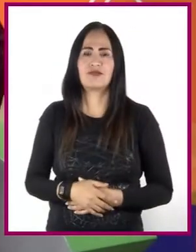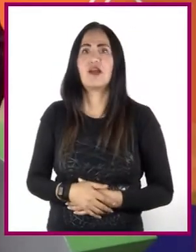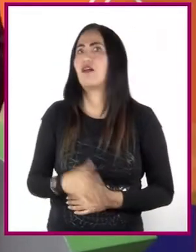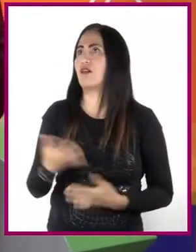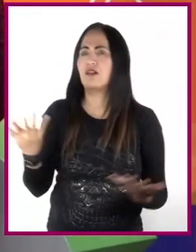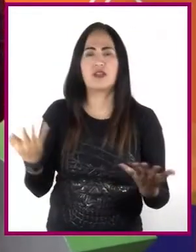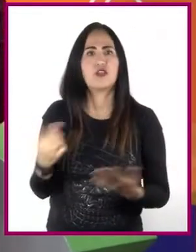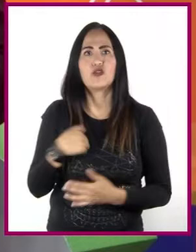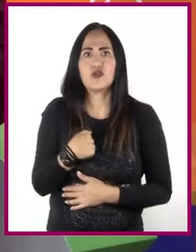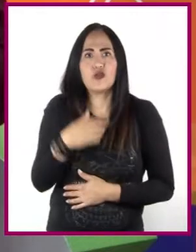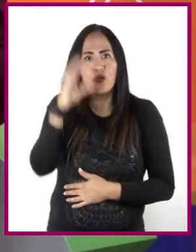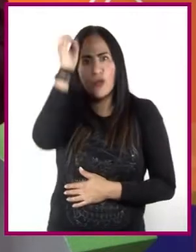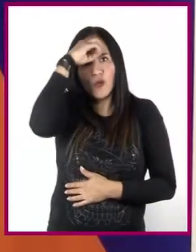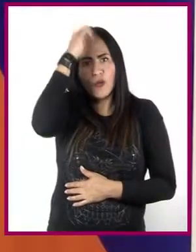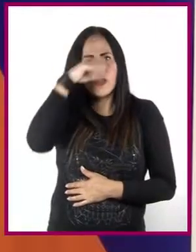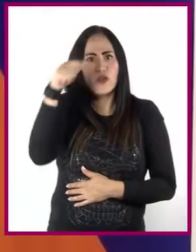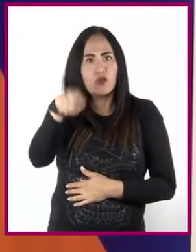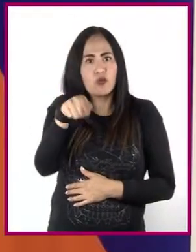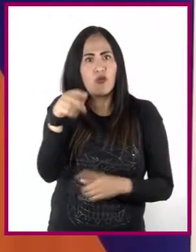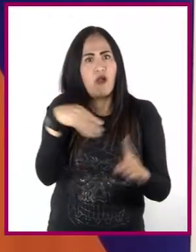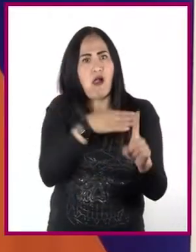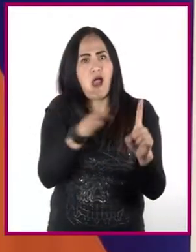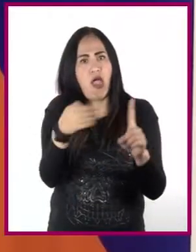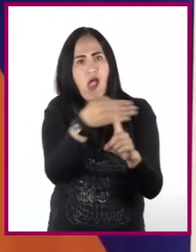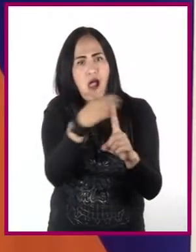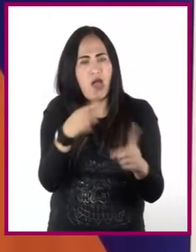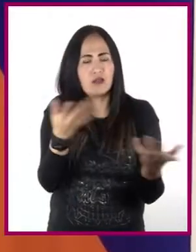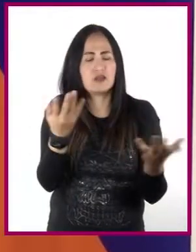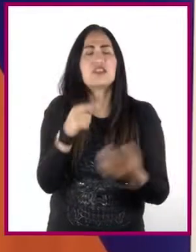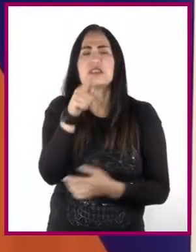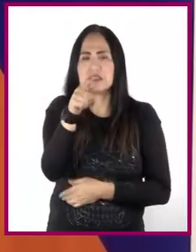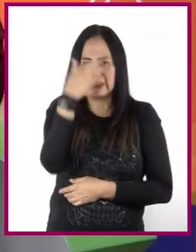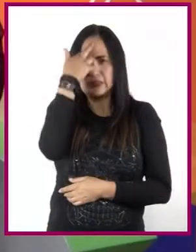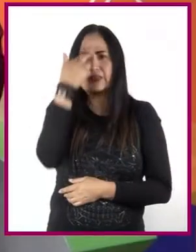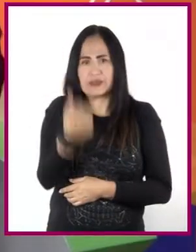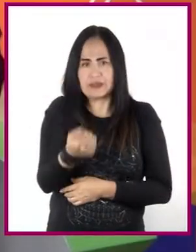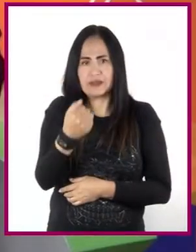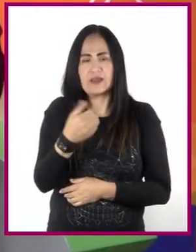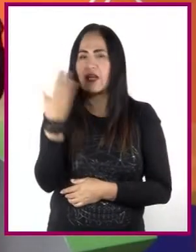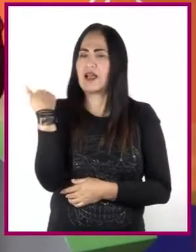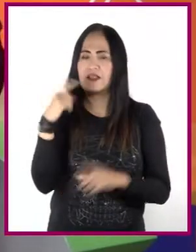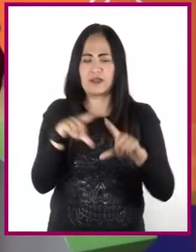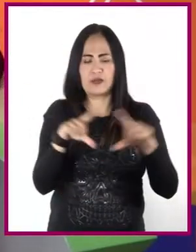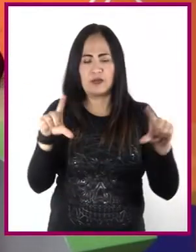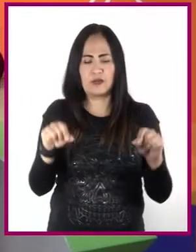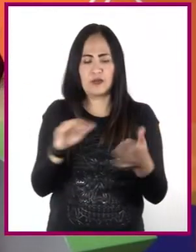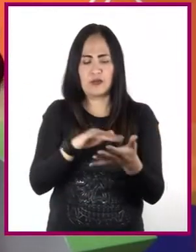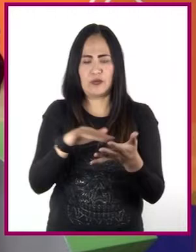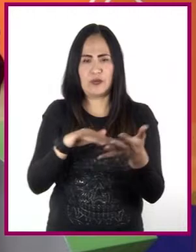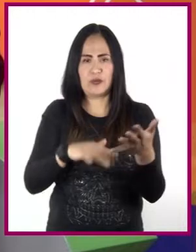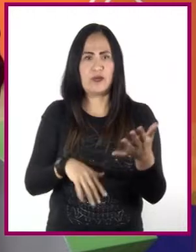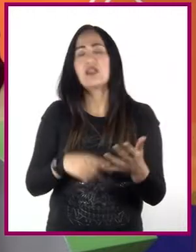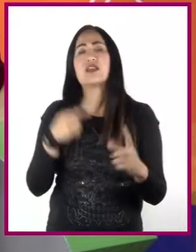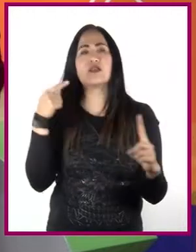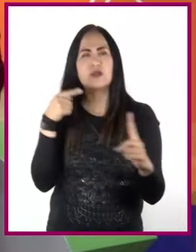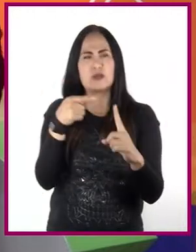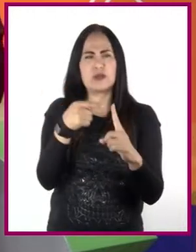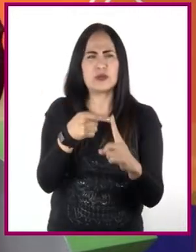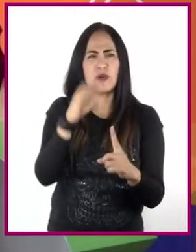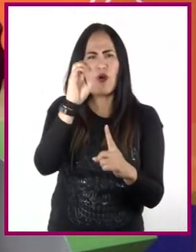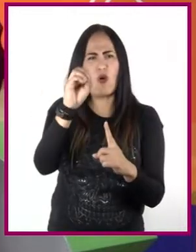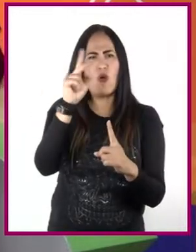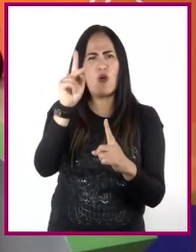que estuviste muy redundante, pero tienes razón. Y bien se mencionó en el texto, la intención de la